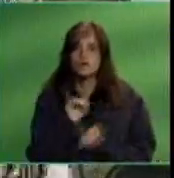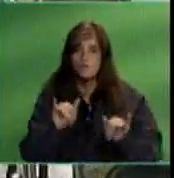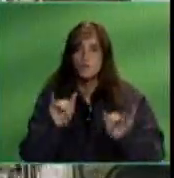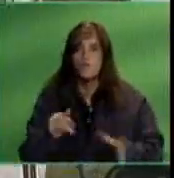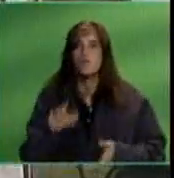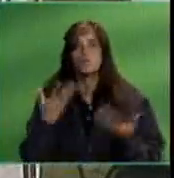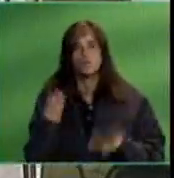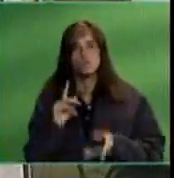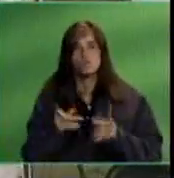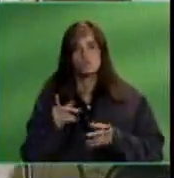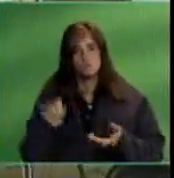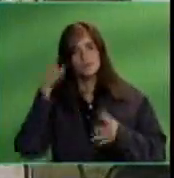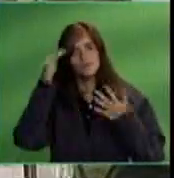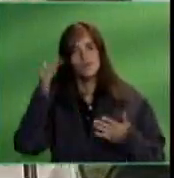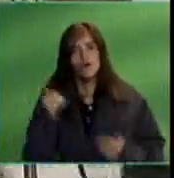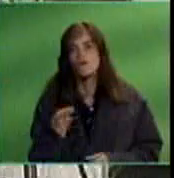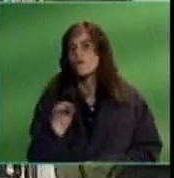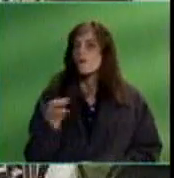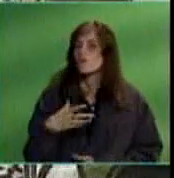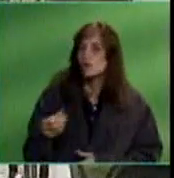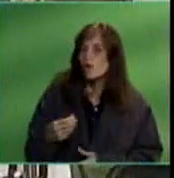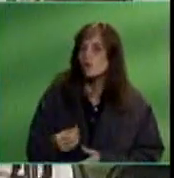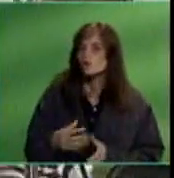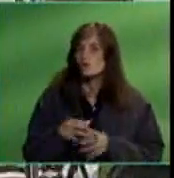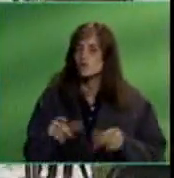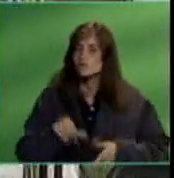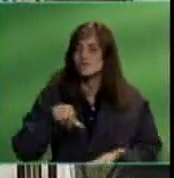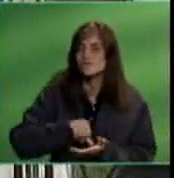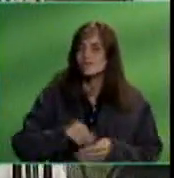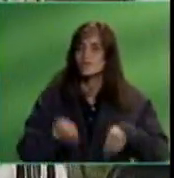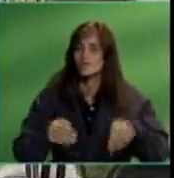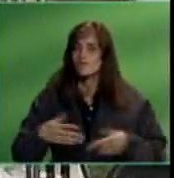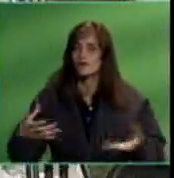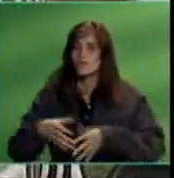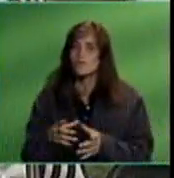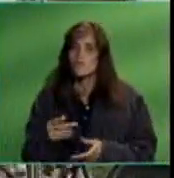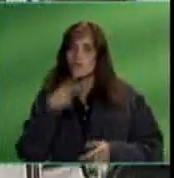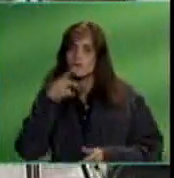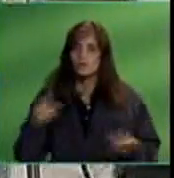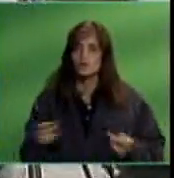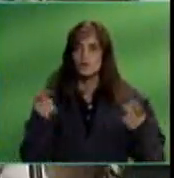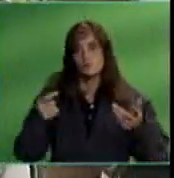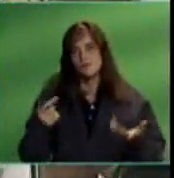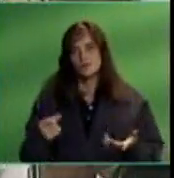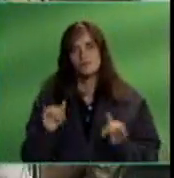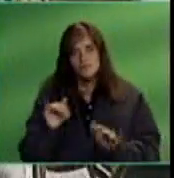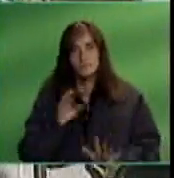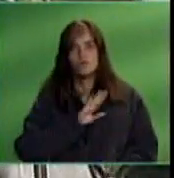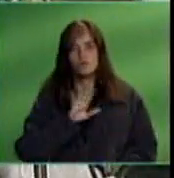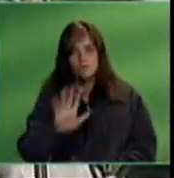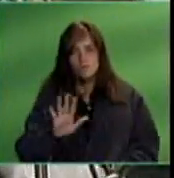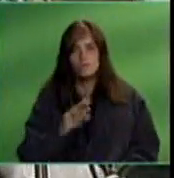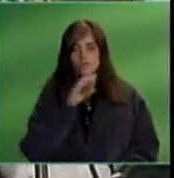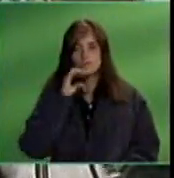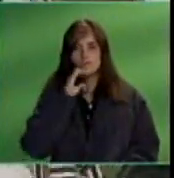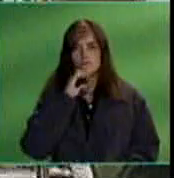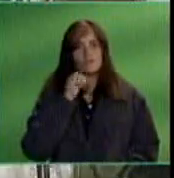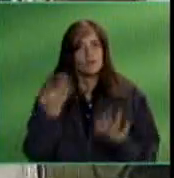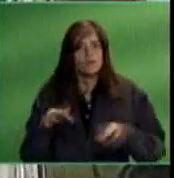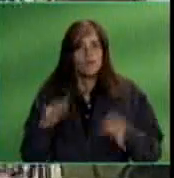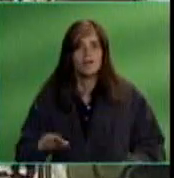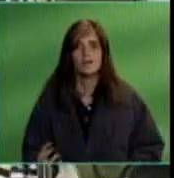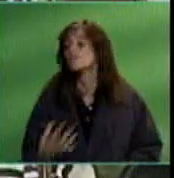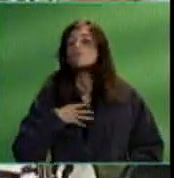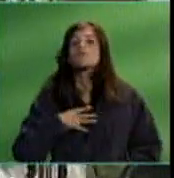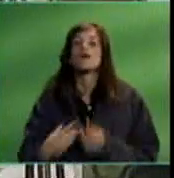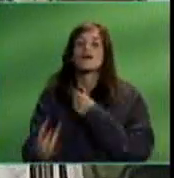saludaron o no es verdad que usted en todos los centros electorales tenía un comando de operaciones de su Comando de campaña como es natural no nos